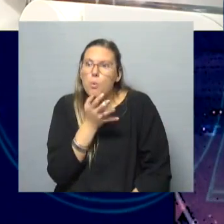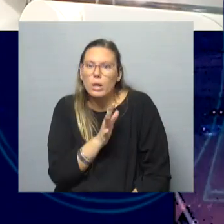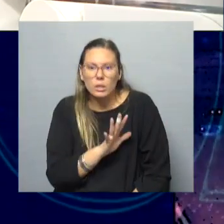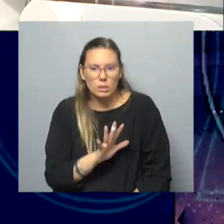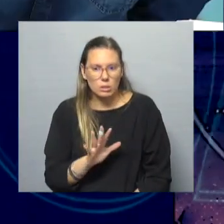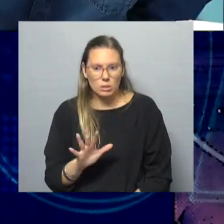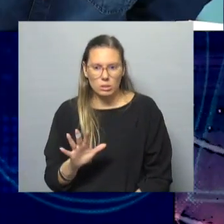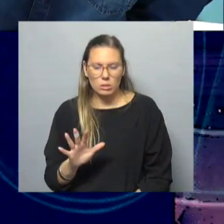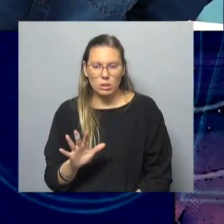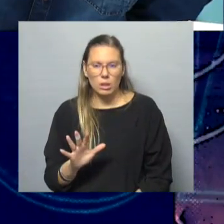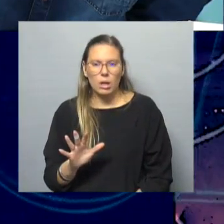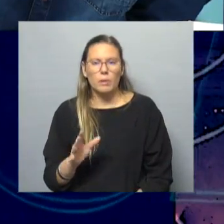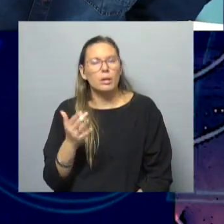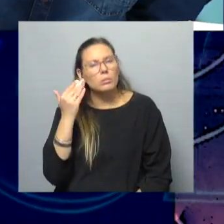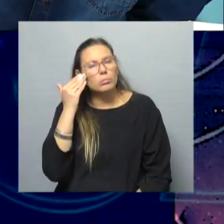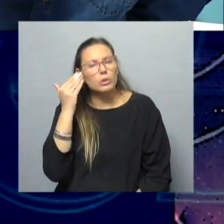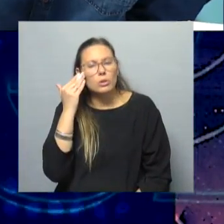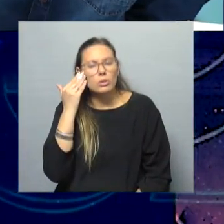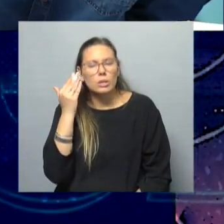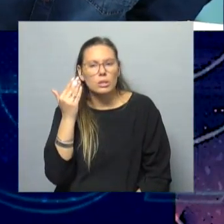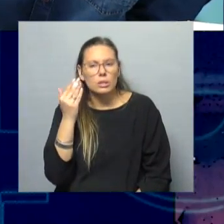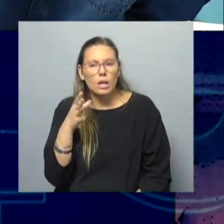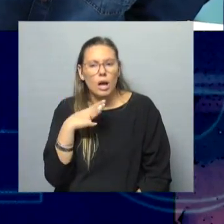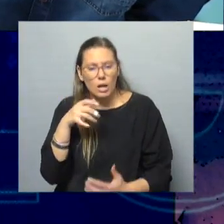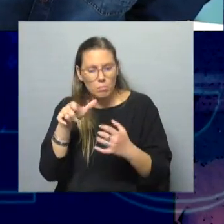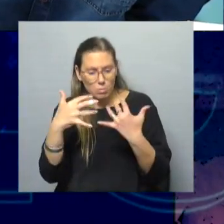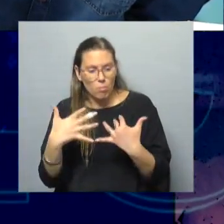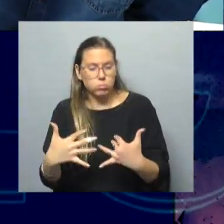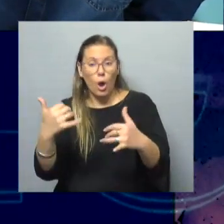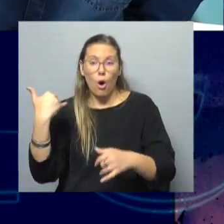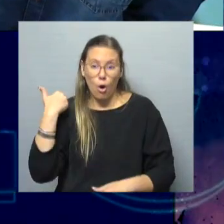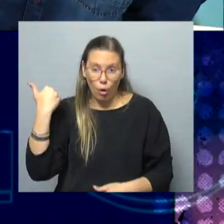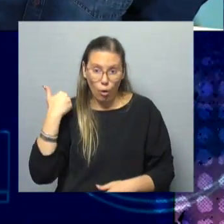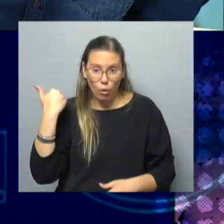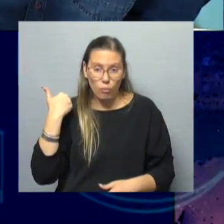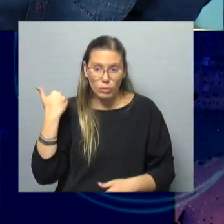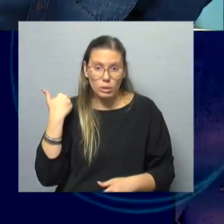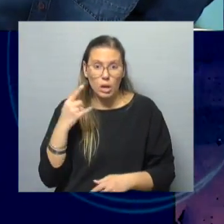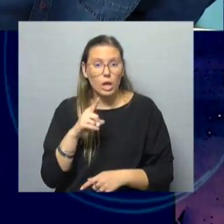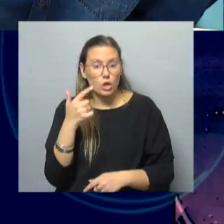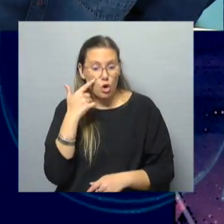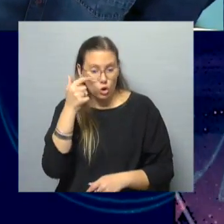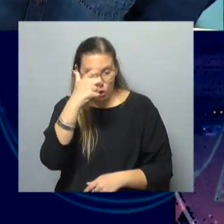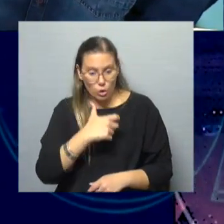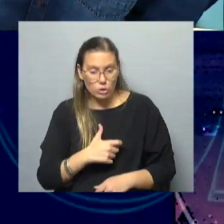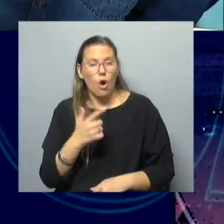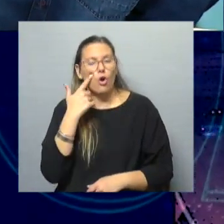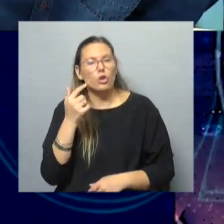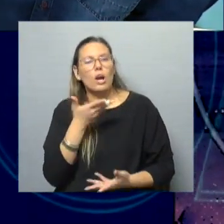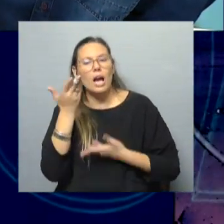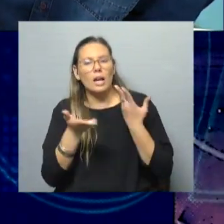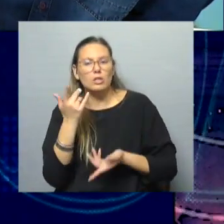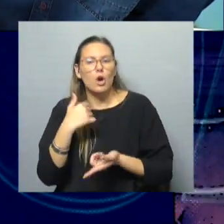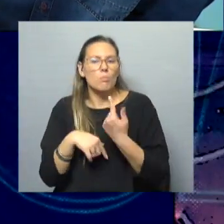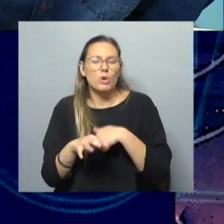sea, y había como una conciencia de decir, hay un público joven que quizás no me conozca o conozca la canción, pero no